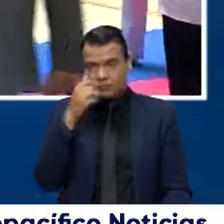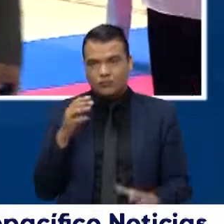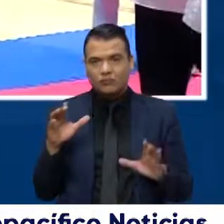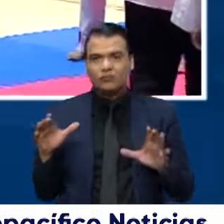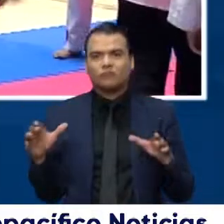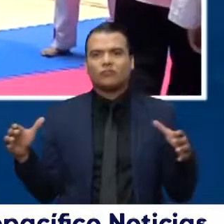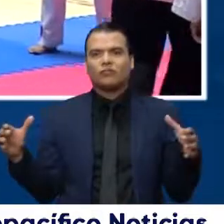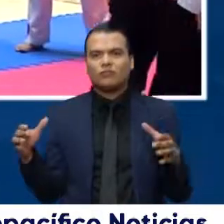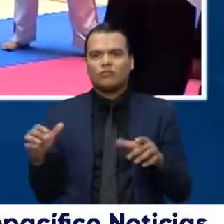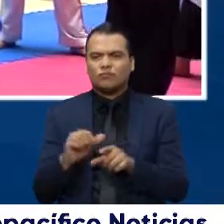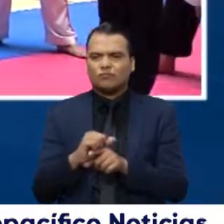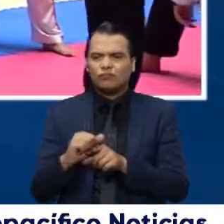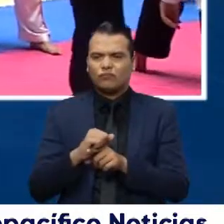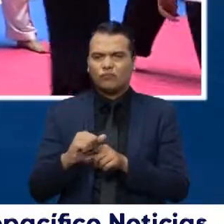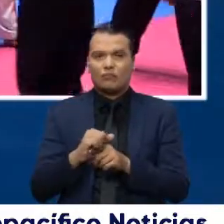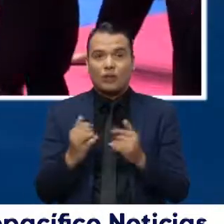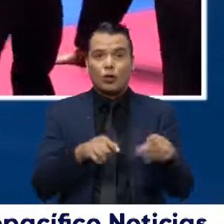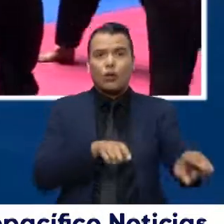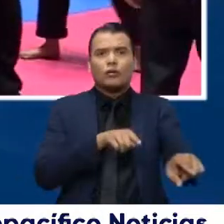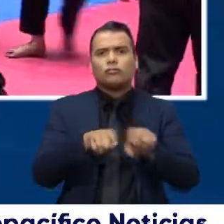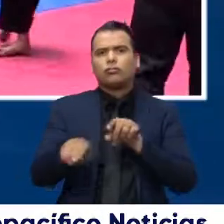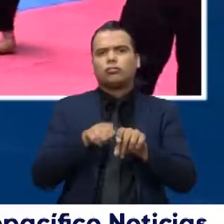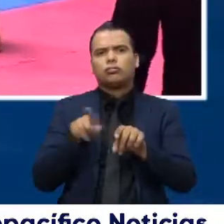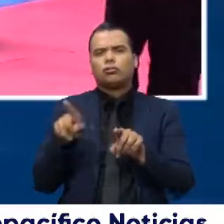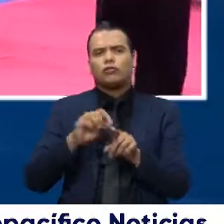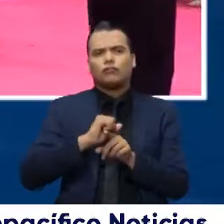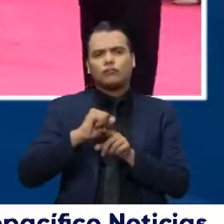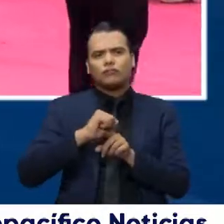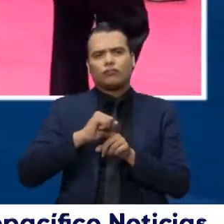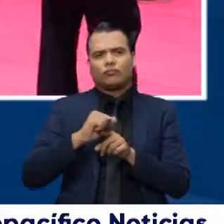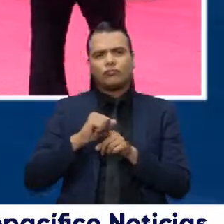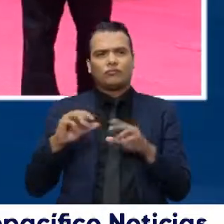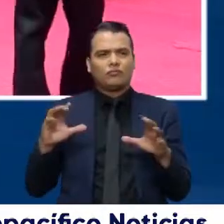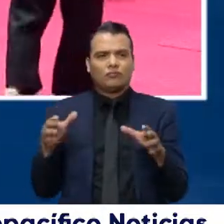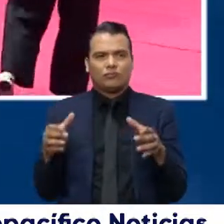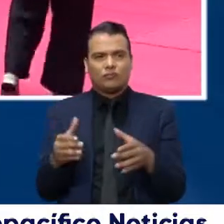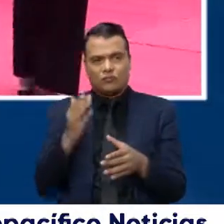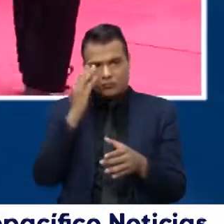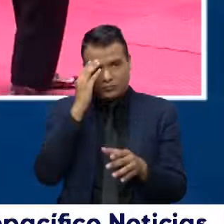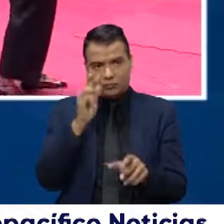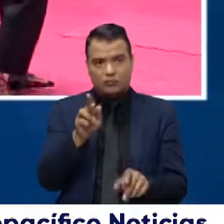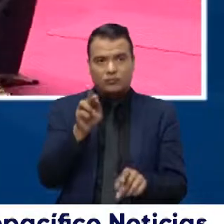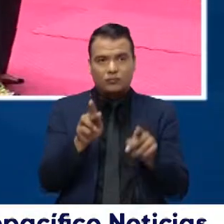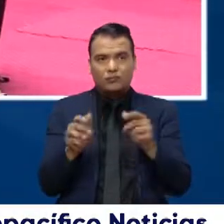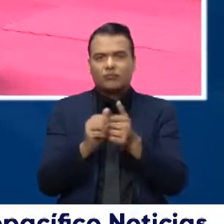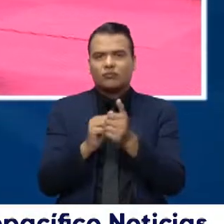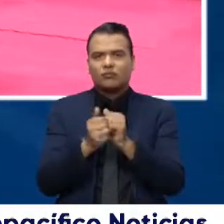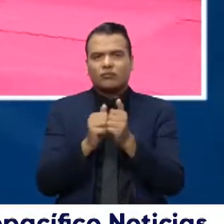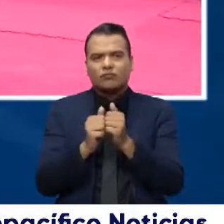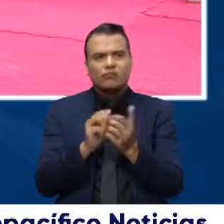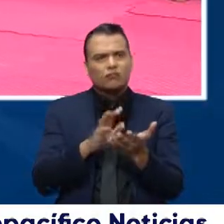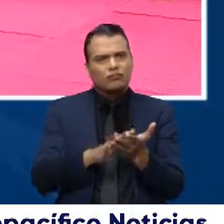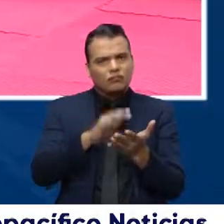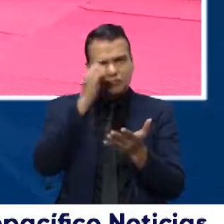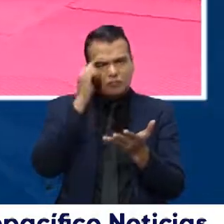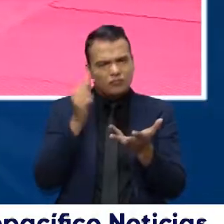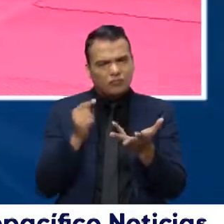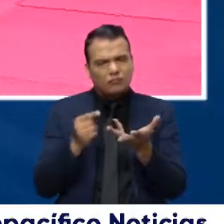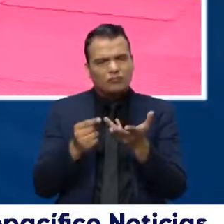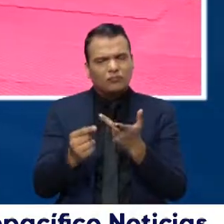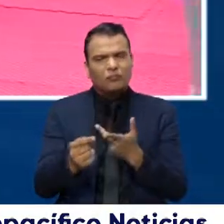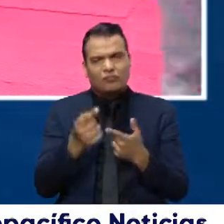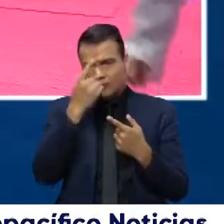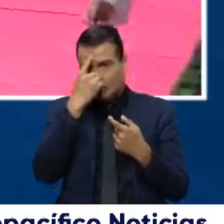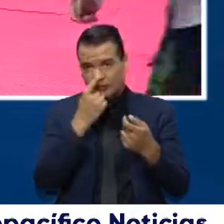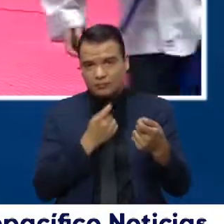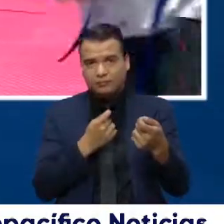campamento, como tú lo dices, no es una competencia en donde todos los deportistas tienen para aprender diferentes técnicas de